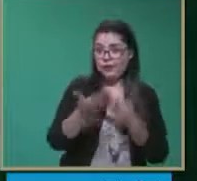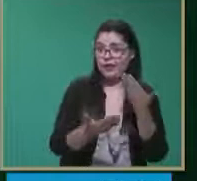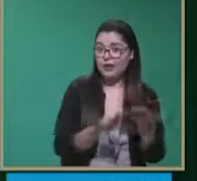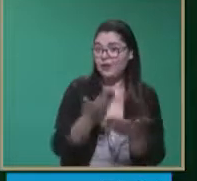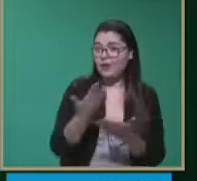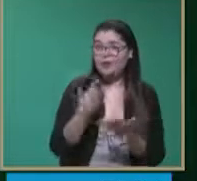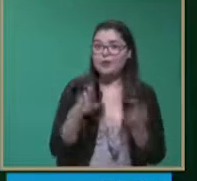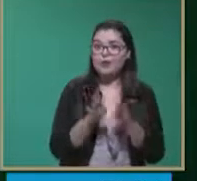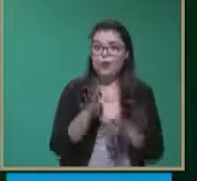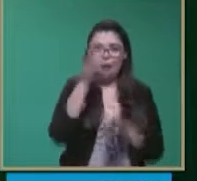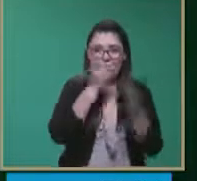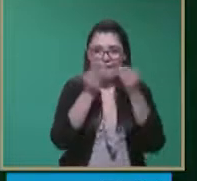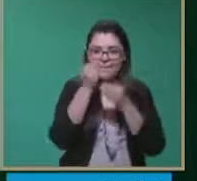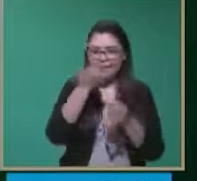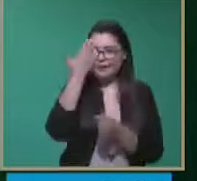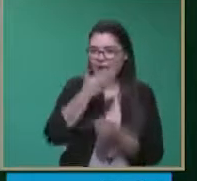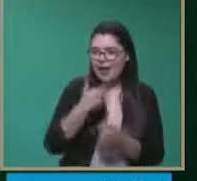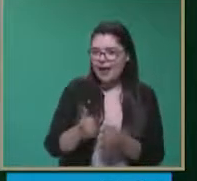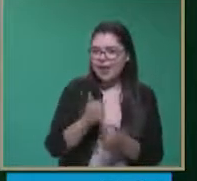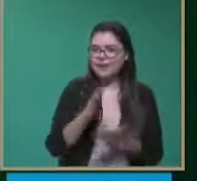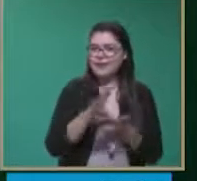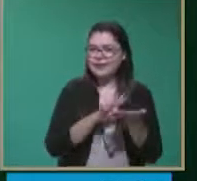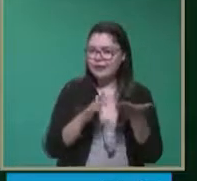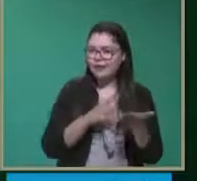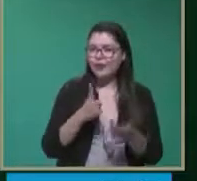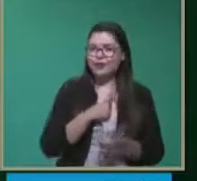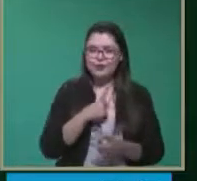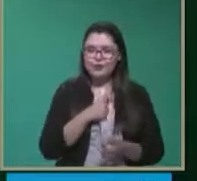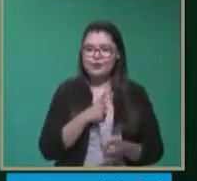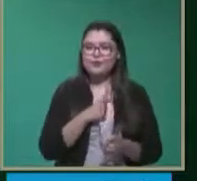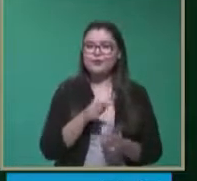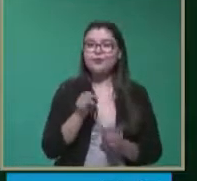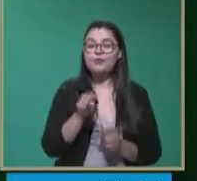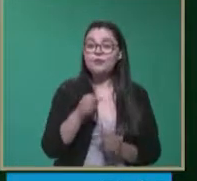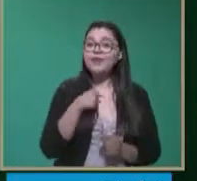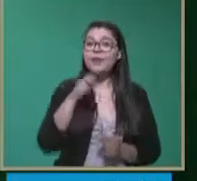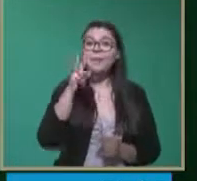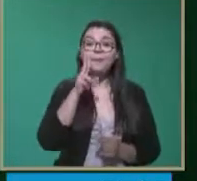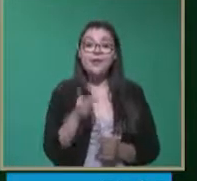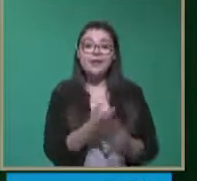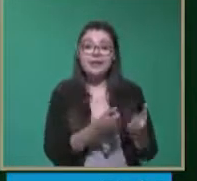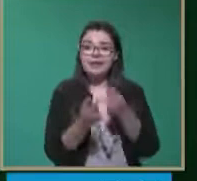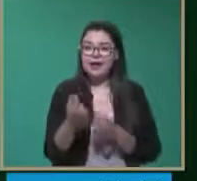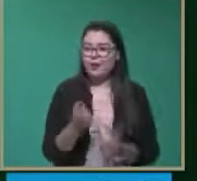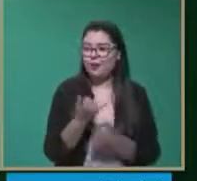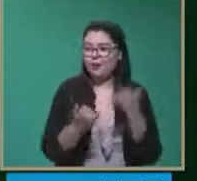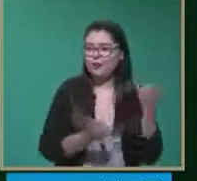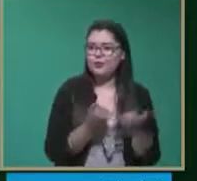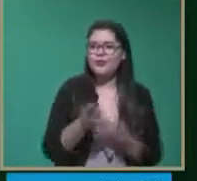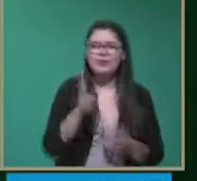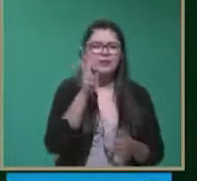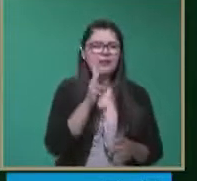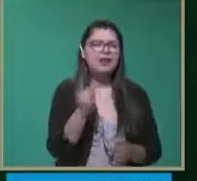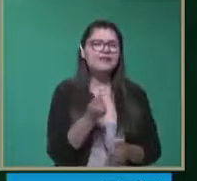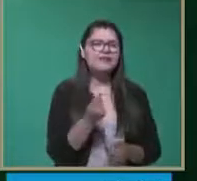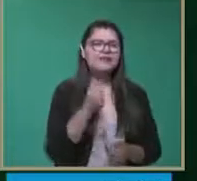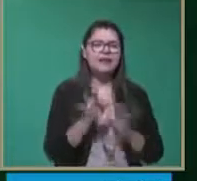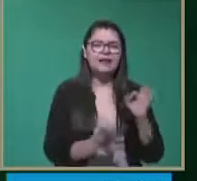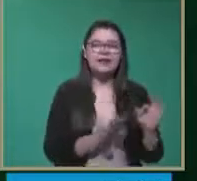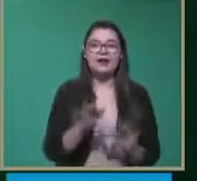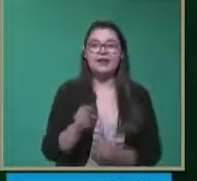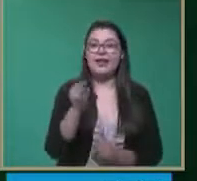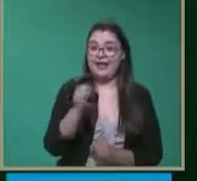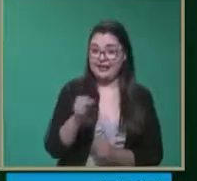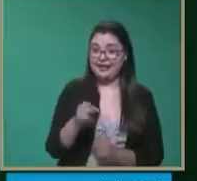lectores autónomos y localicen textos sobre juegos y describan de qué se trata. Maestra, esta es una continuación